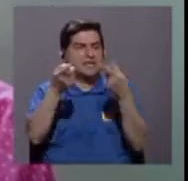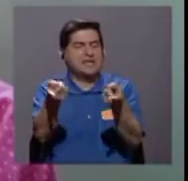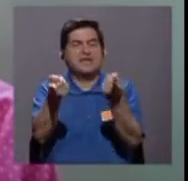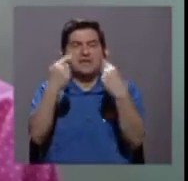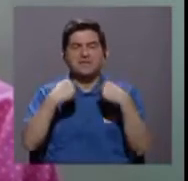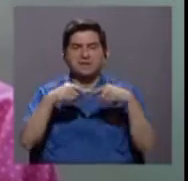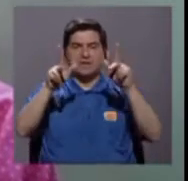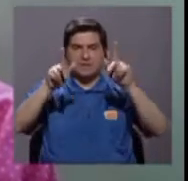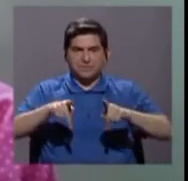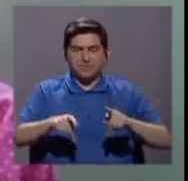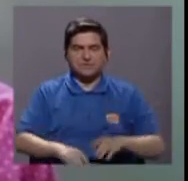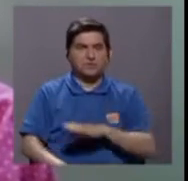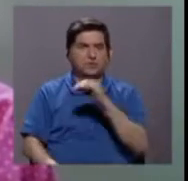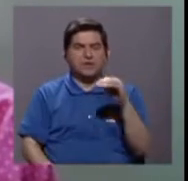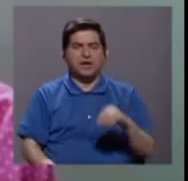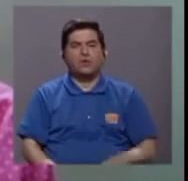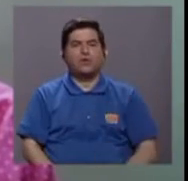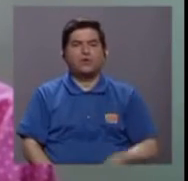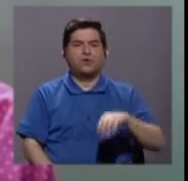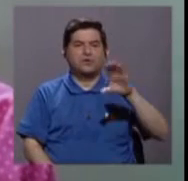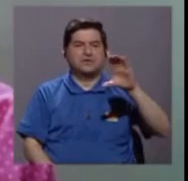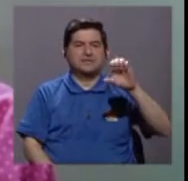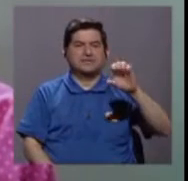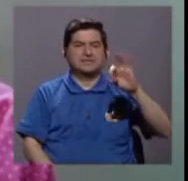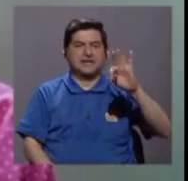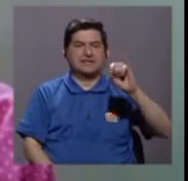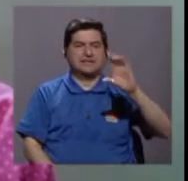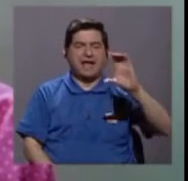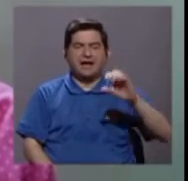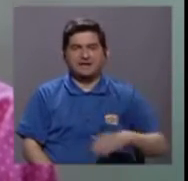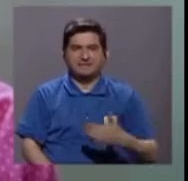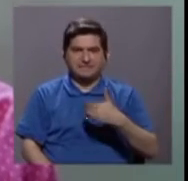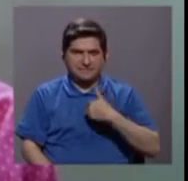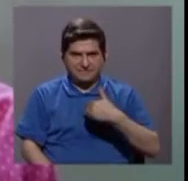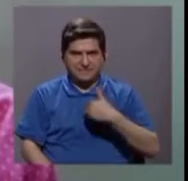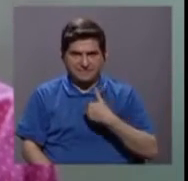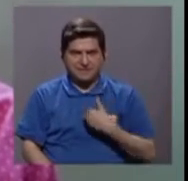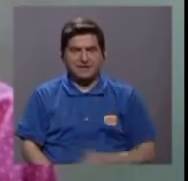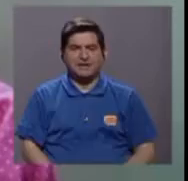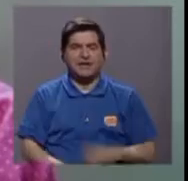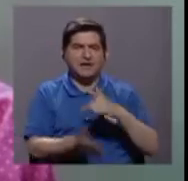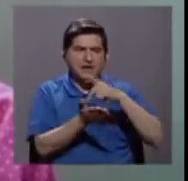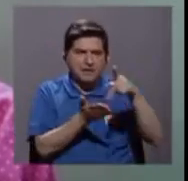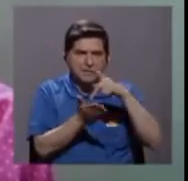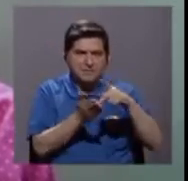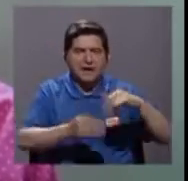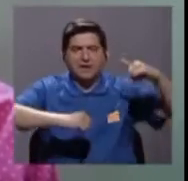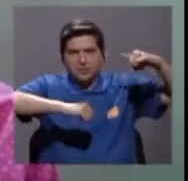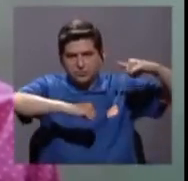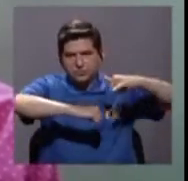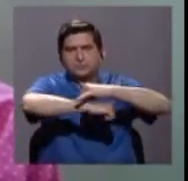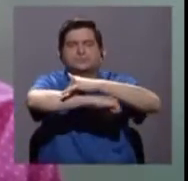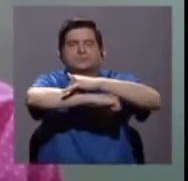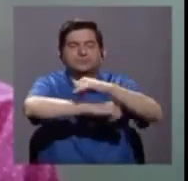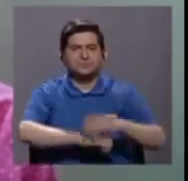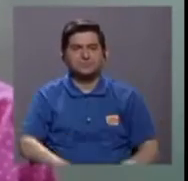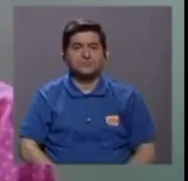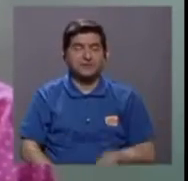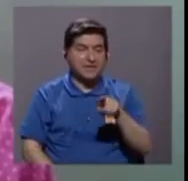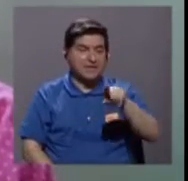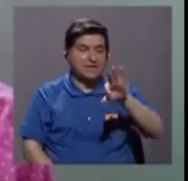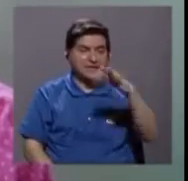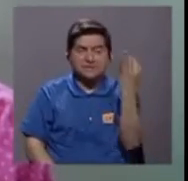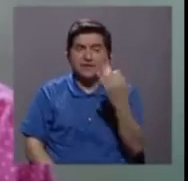turistas, o el CETAC, que recibe, digamos, tarifas aeroportuarias, etcétera, y así